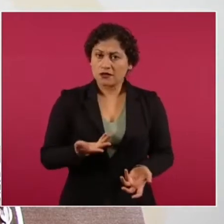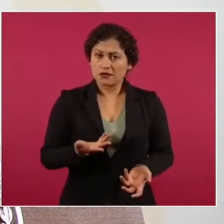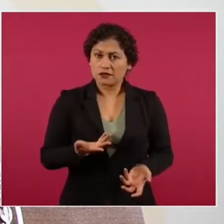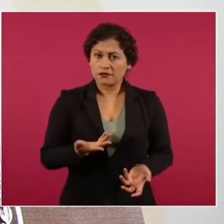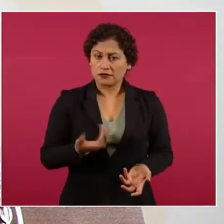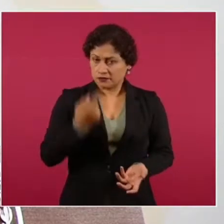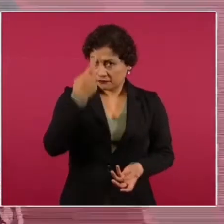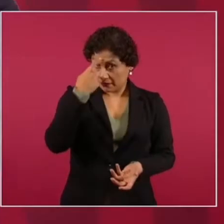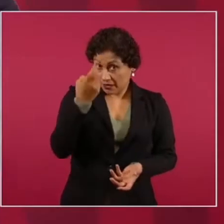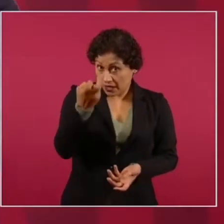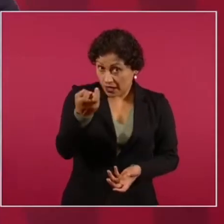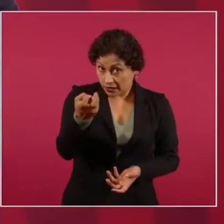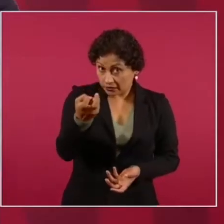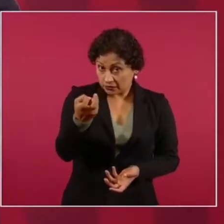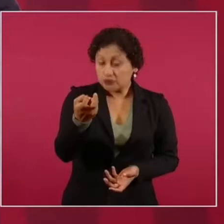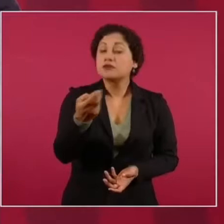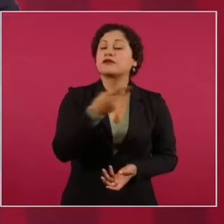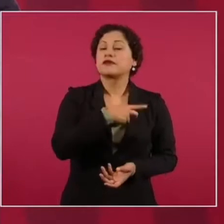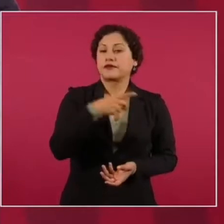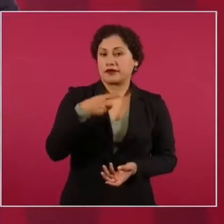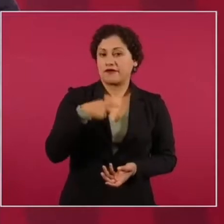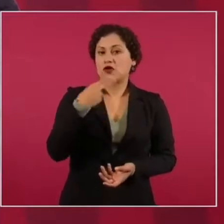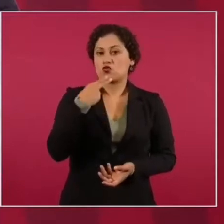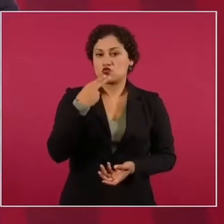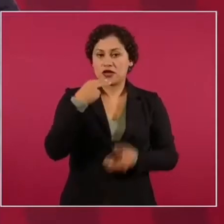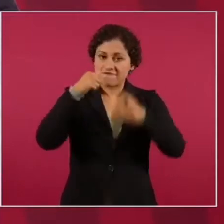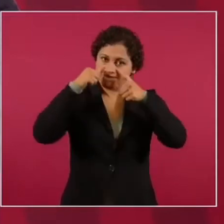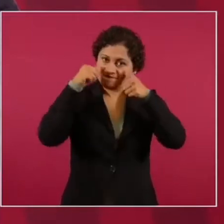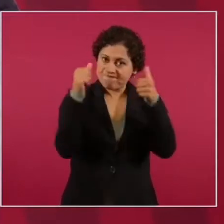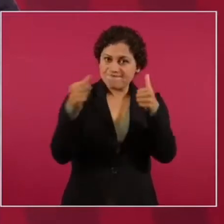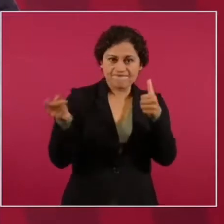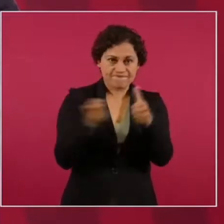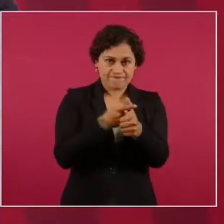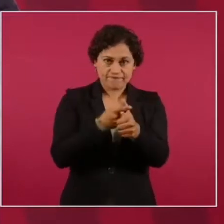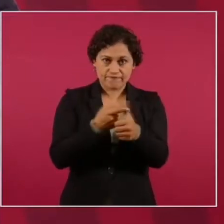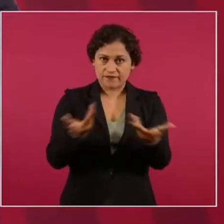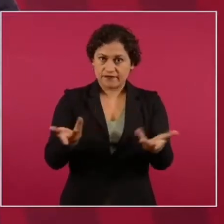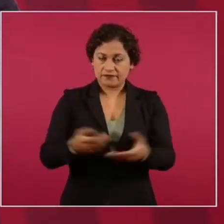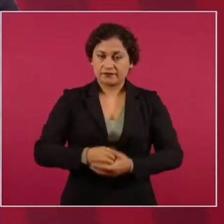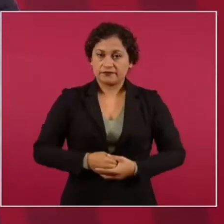para esto de manera prioritaria.